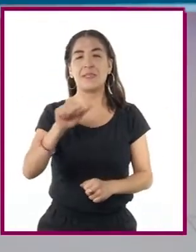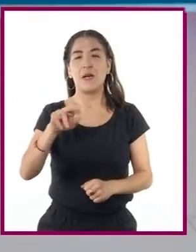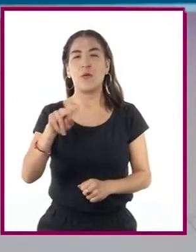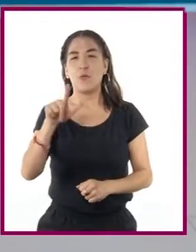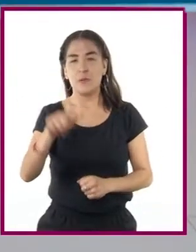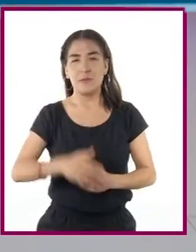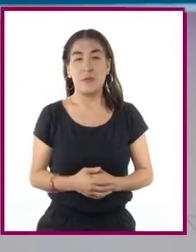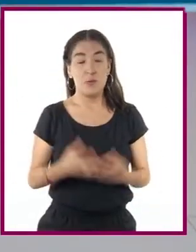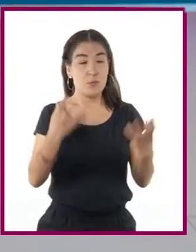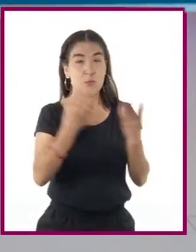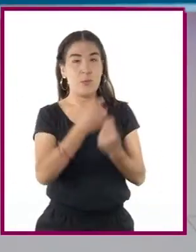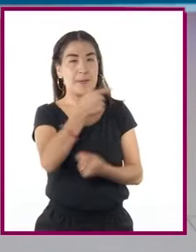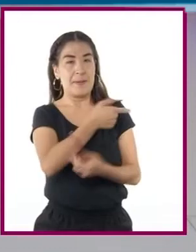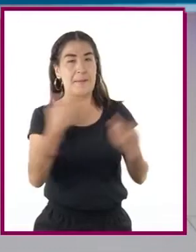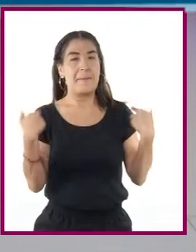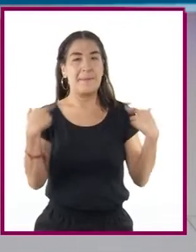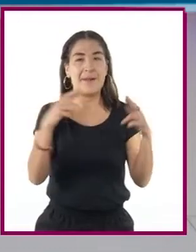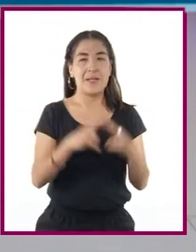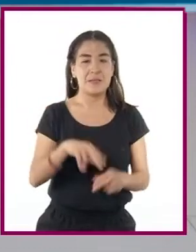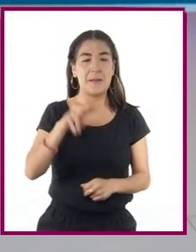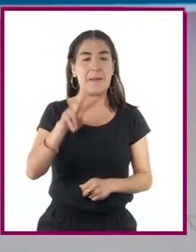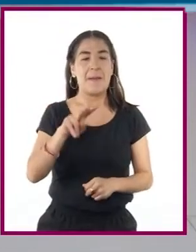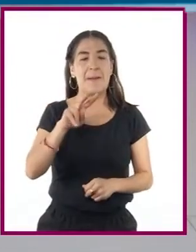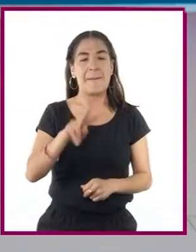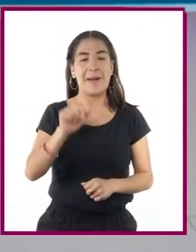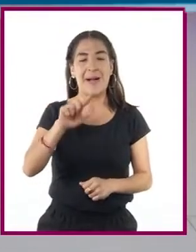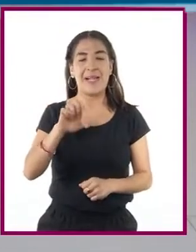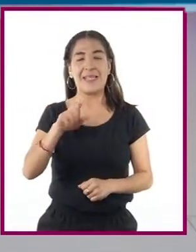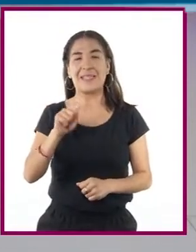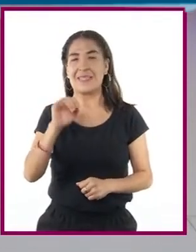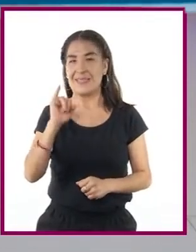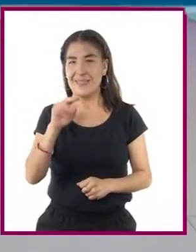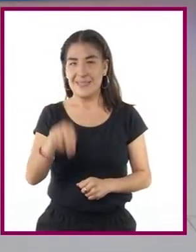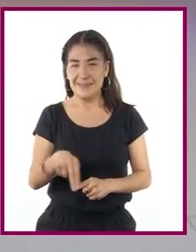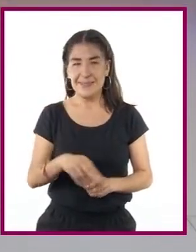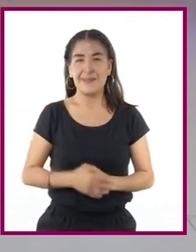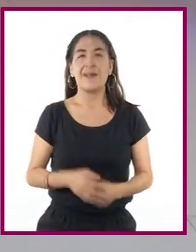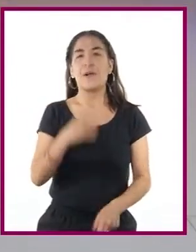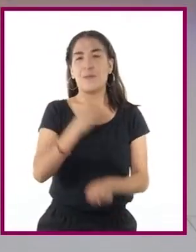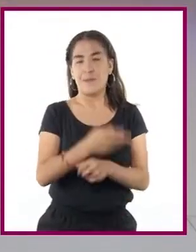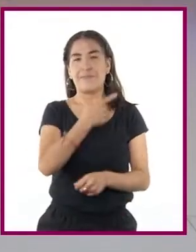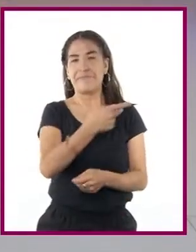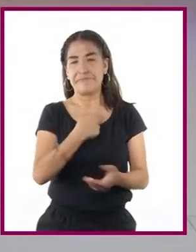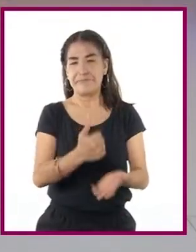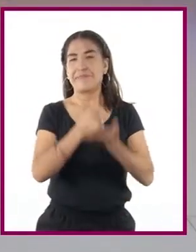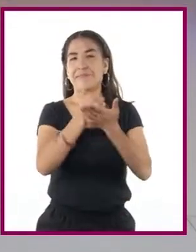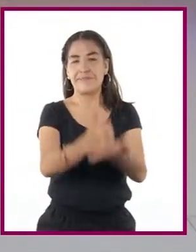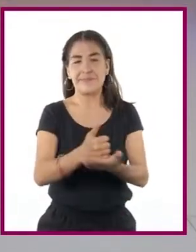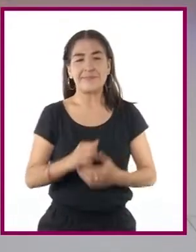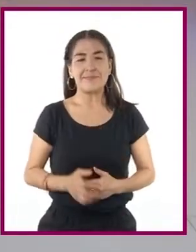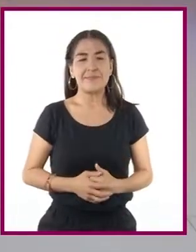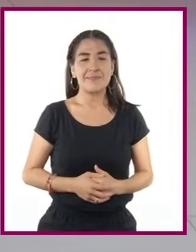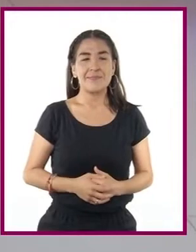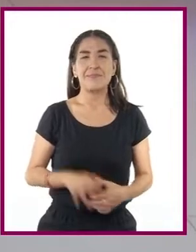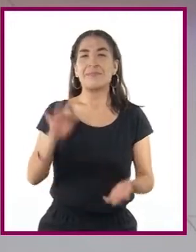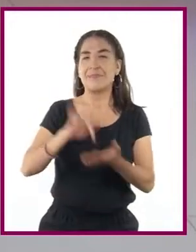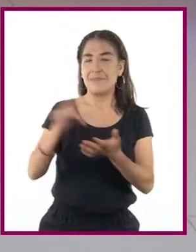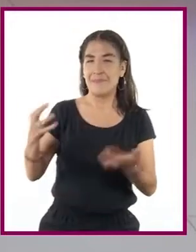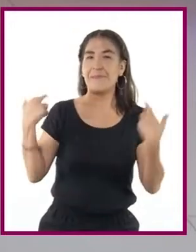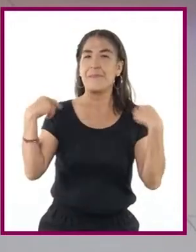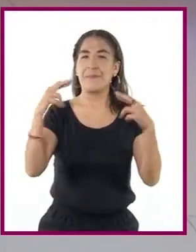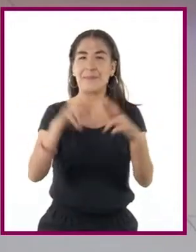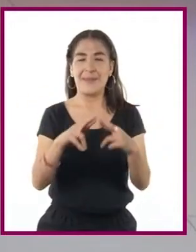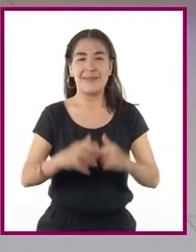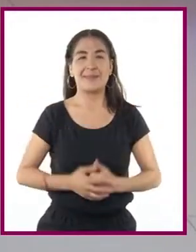Ventura y junto con el maestro Alberto Valentín Carrillo Álvarez estaremos apoyándolos. Gracias, maestro